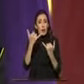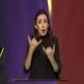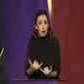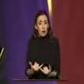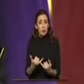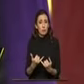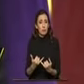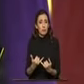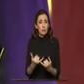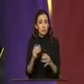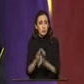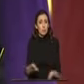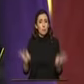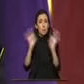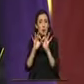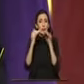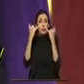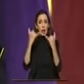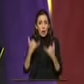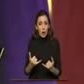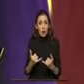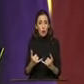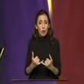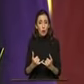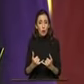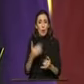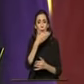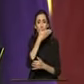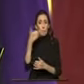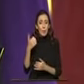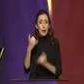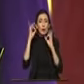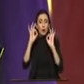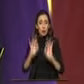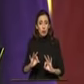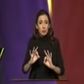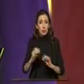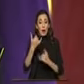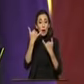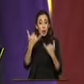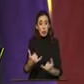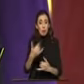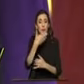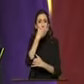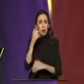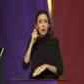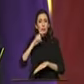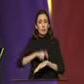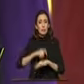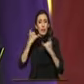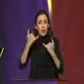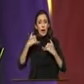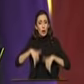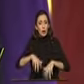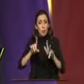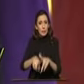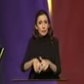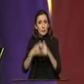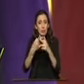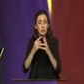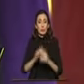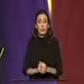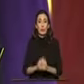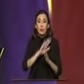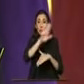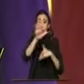ahora. De largo es ahora. Es el mejor en mucho tiempo. Hacerlo, pues. Tienen toda la